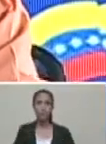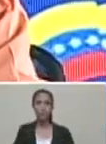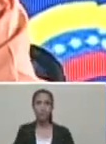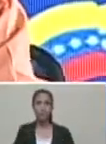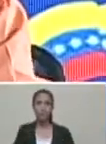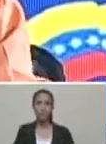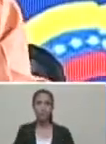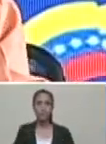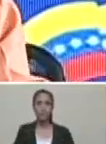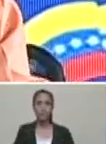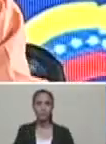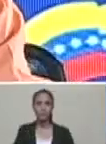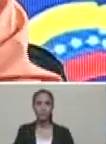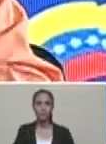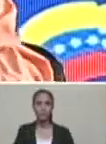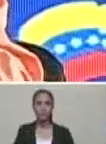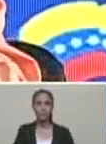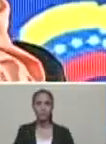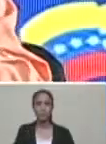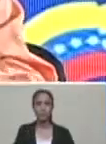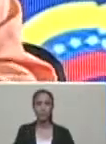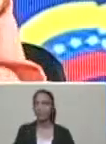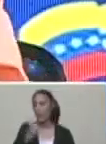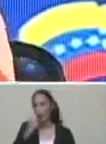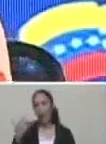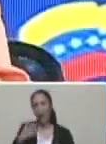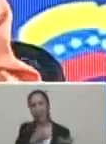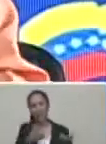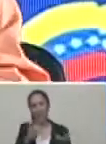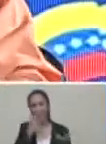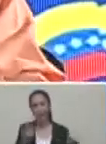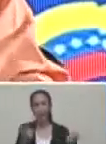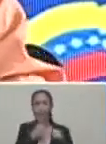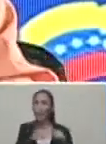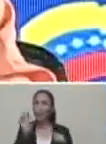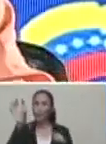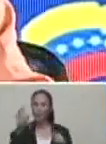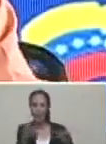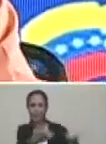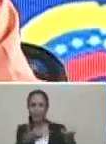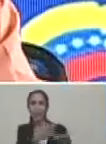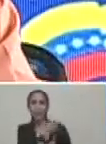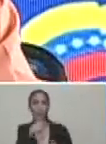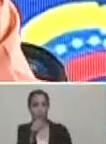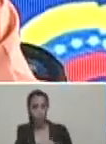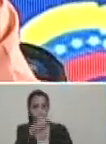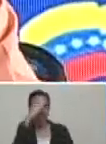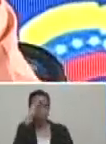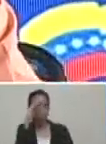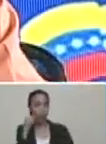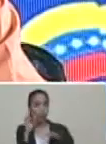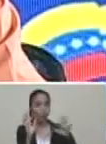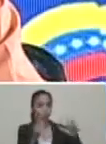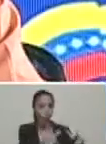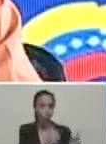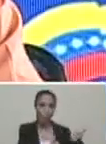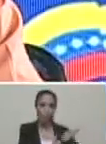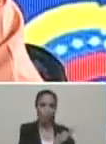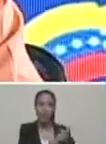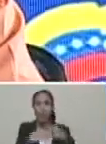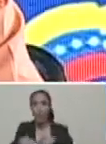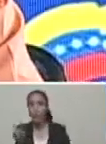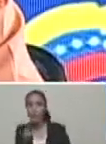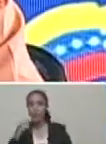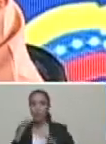llevamos más de 40. Primero en la guerra revolucionaria y después en la reconstrucción del país. Y en la misión